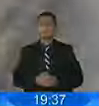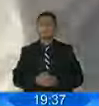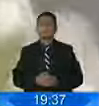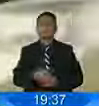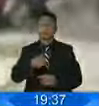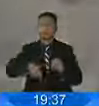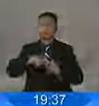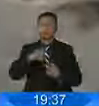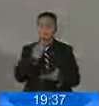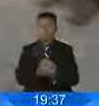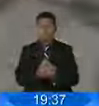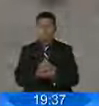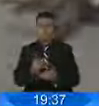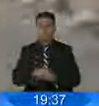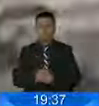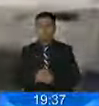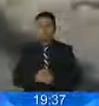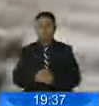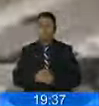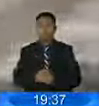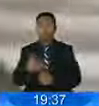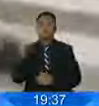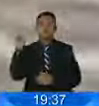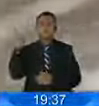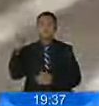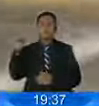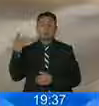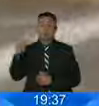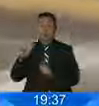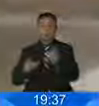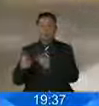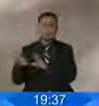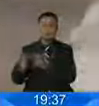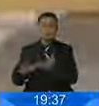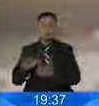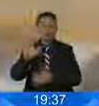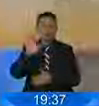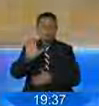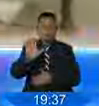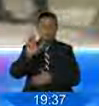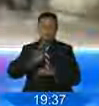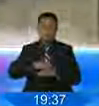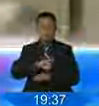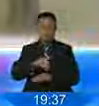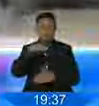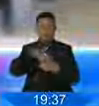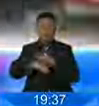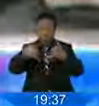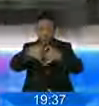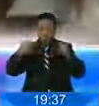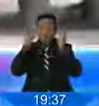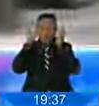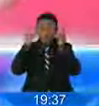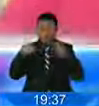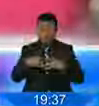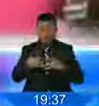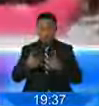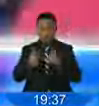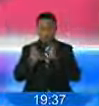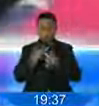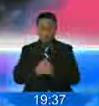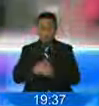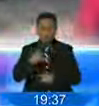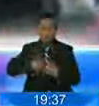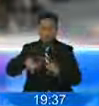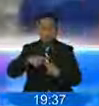Enseguida, después de la pausa publicitaria, en Bolivia, 5 personas fallecieron tras un tiroteo en una joyería. Los detalles en